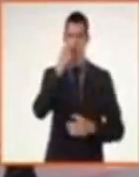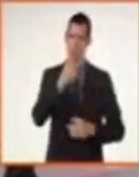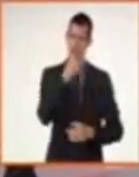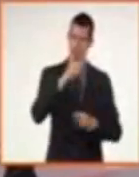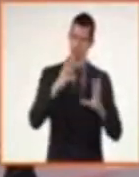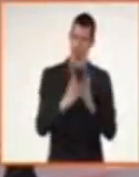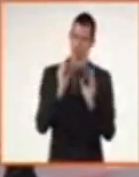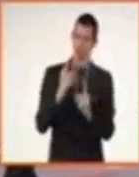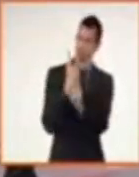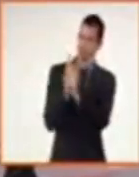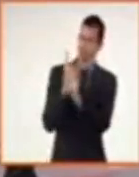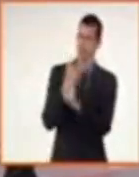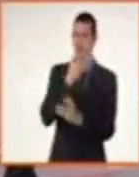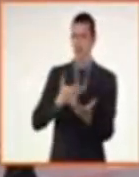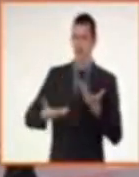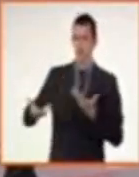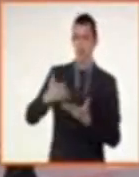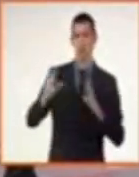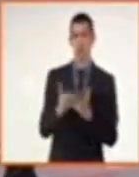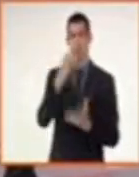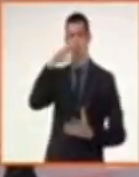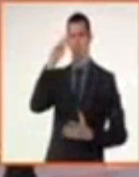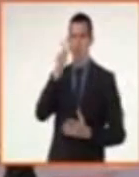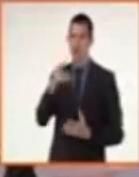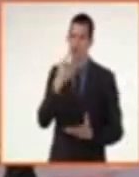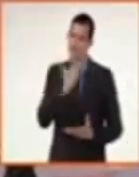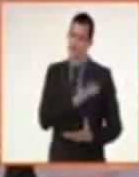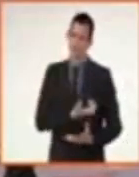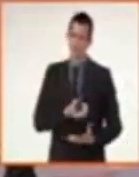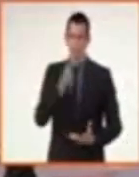nuestra admiración y cariño. Nuestras condolencias a